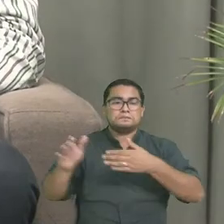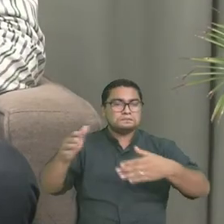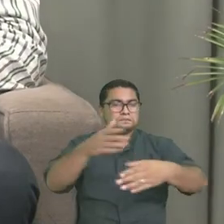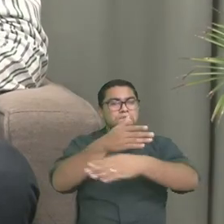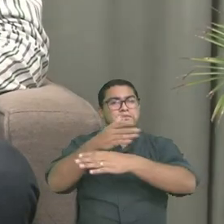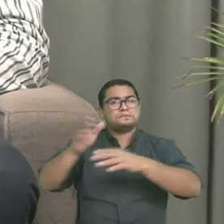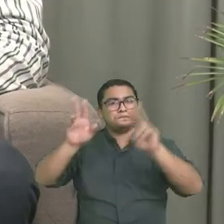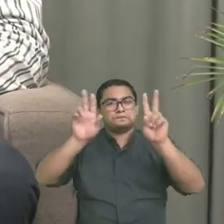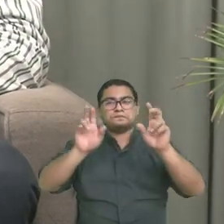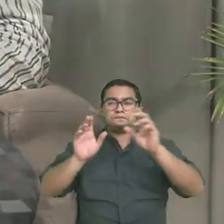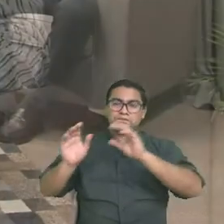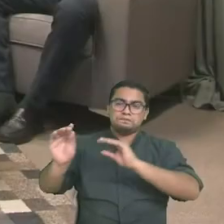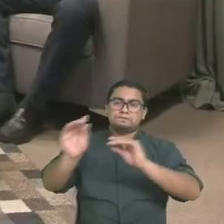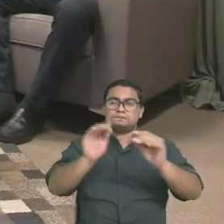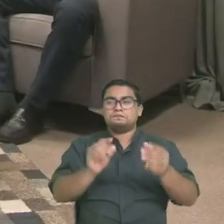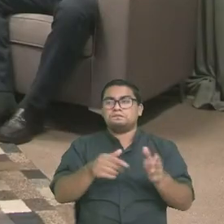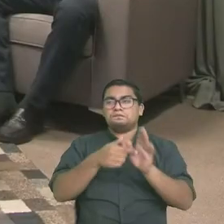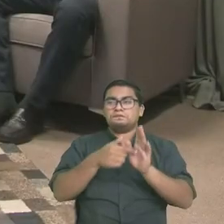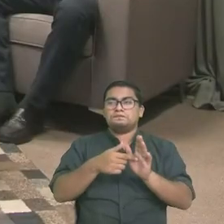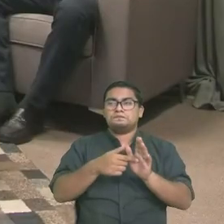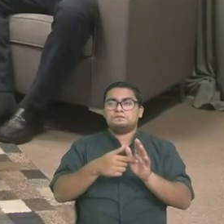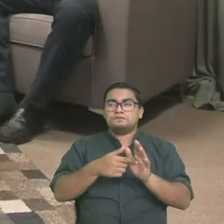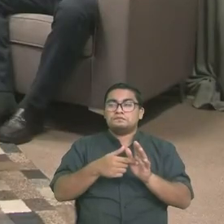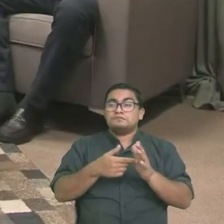estamos conversando, pues. Es decir,